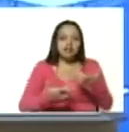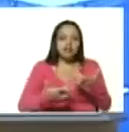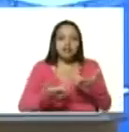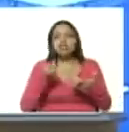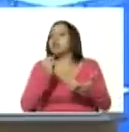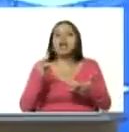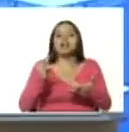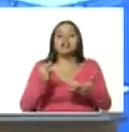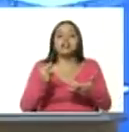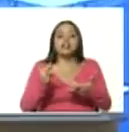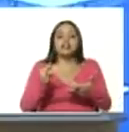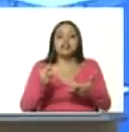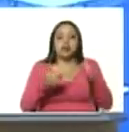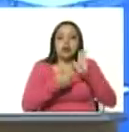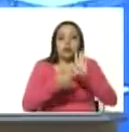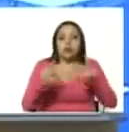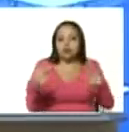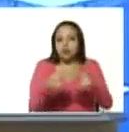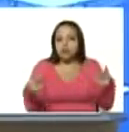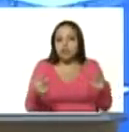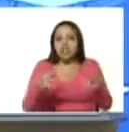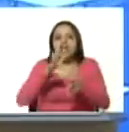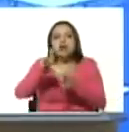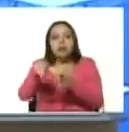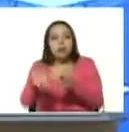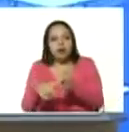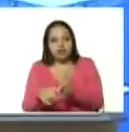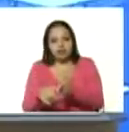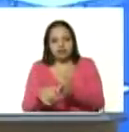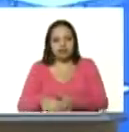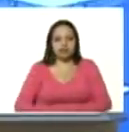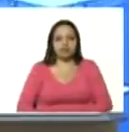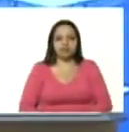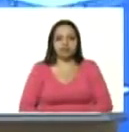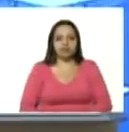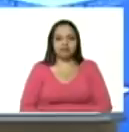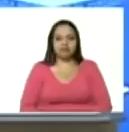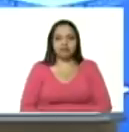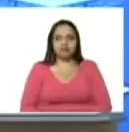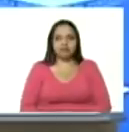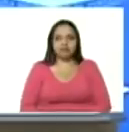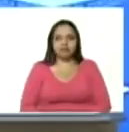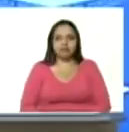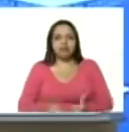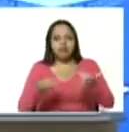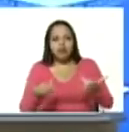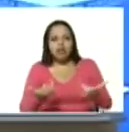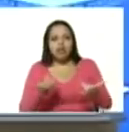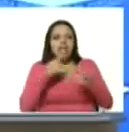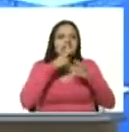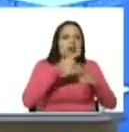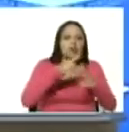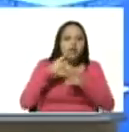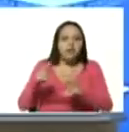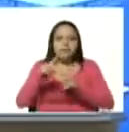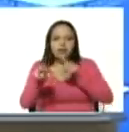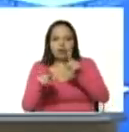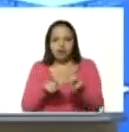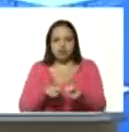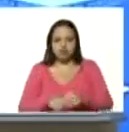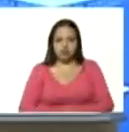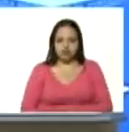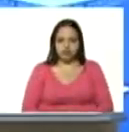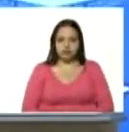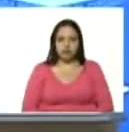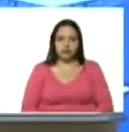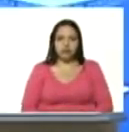han tenido éxito, que ha sido robar. Voy a responder algunas preguntas por la agencia